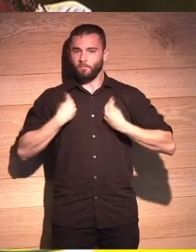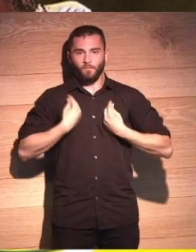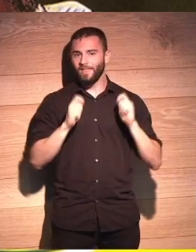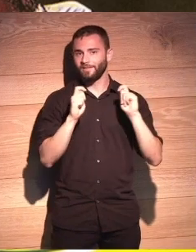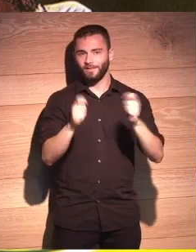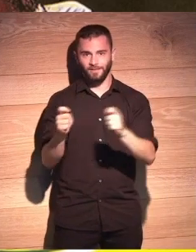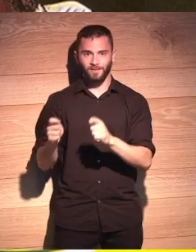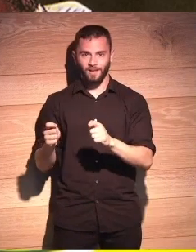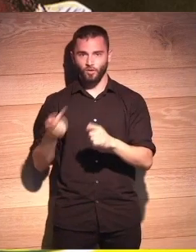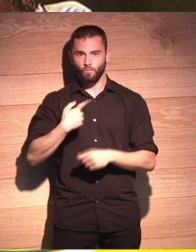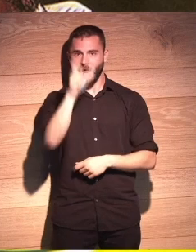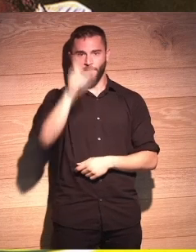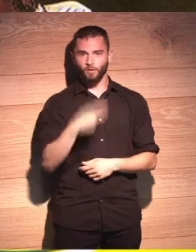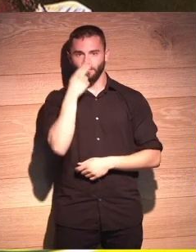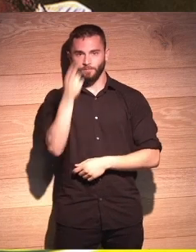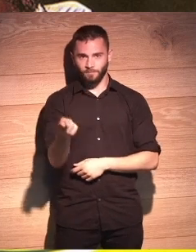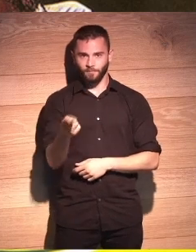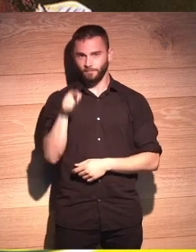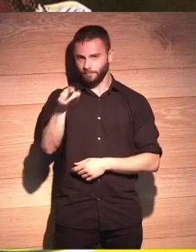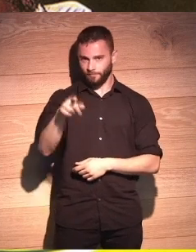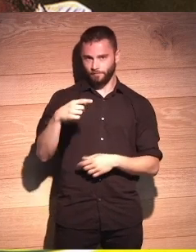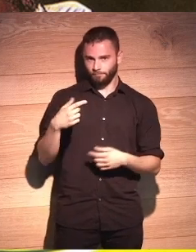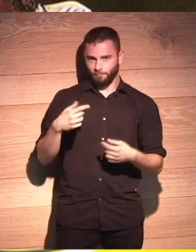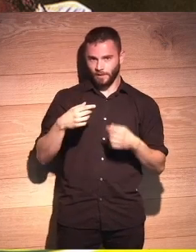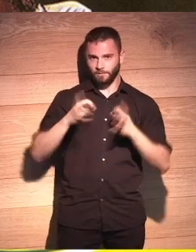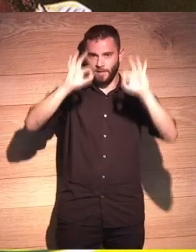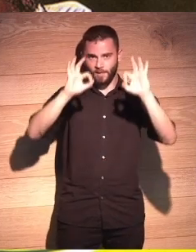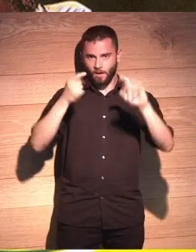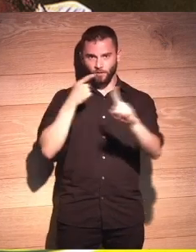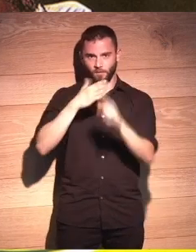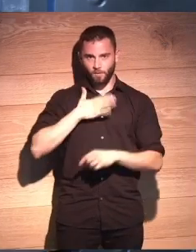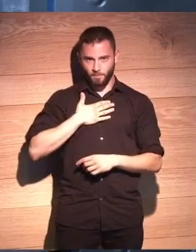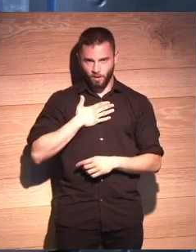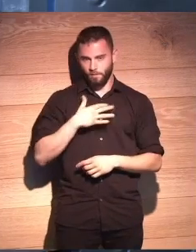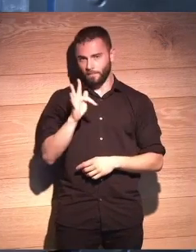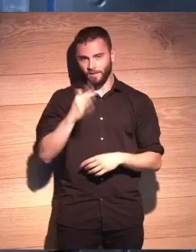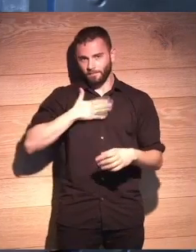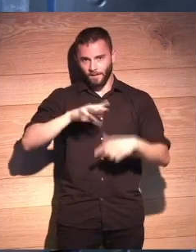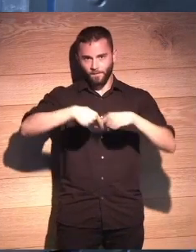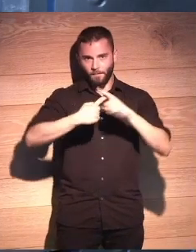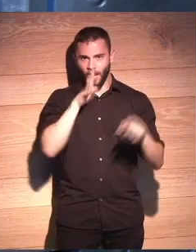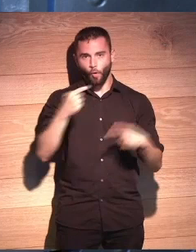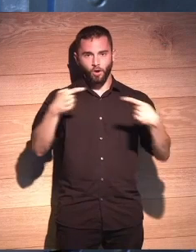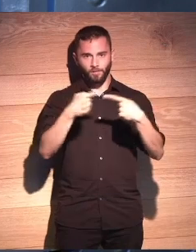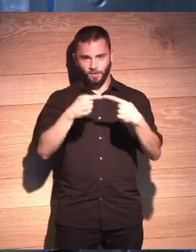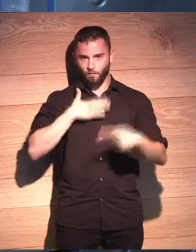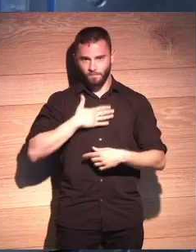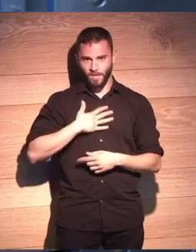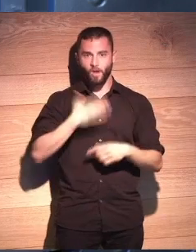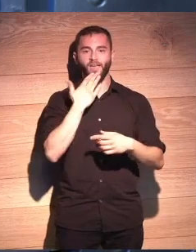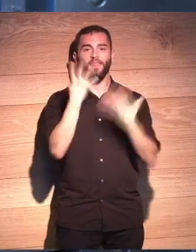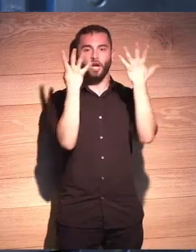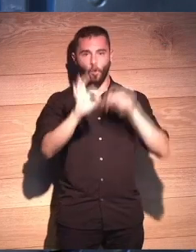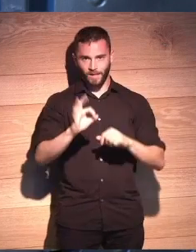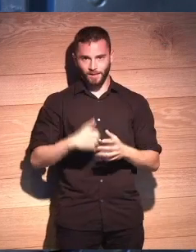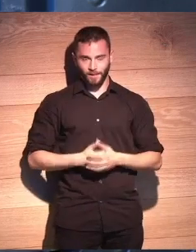a una persona que es especial para mí y para mi familia, porque es tío mío, que tiene 90 años. Y